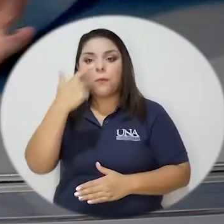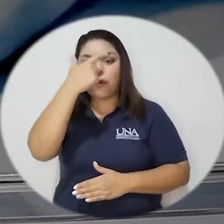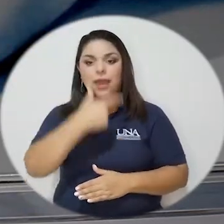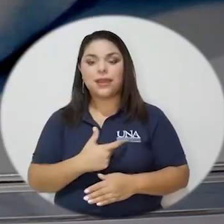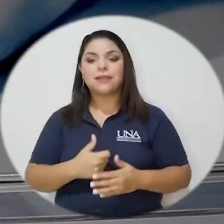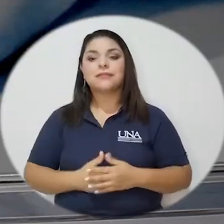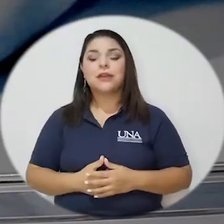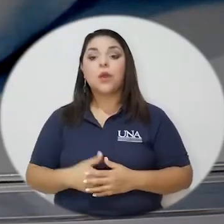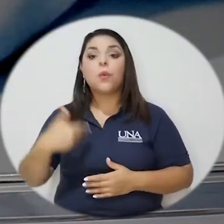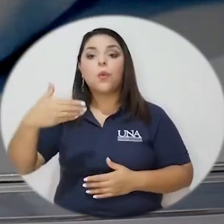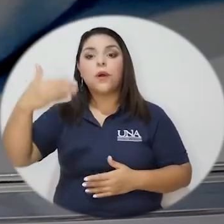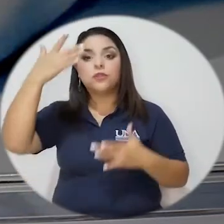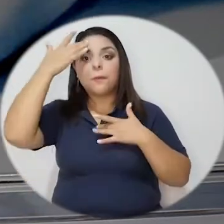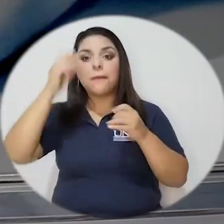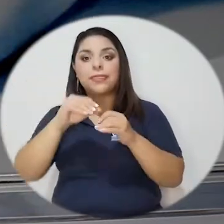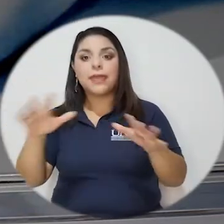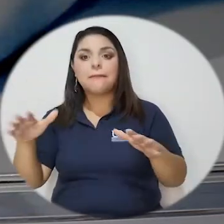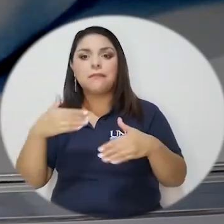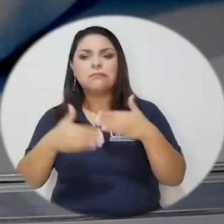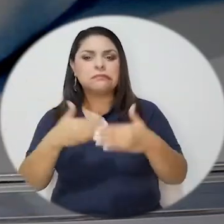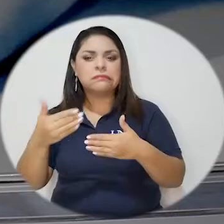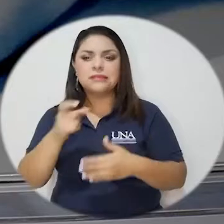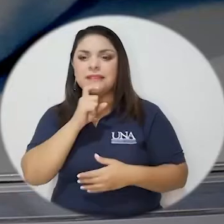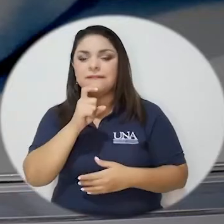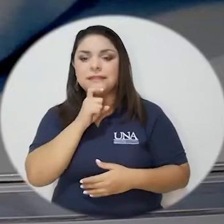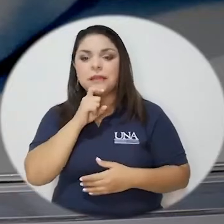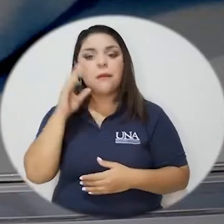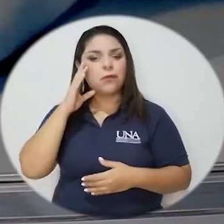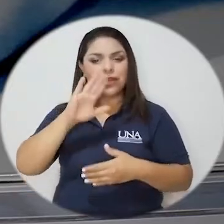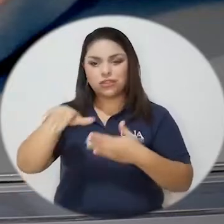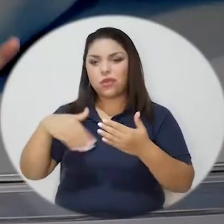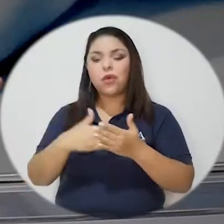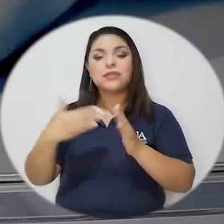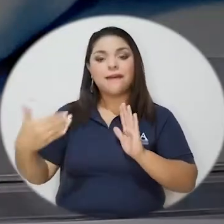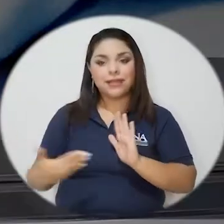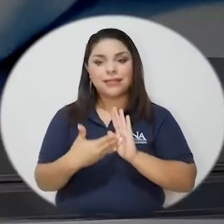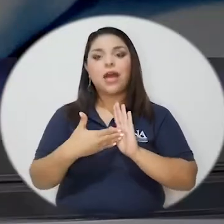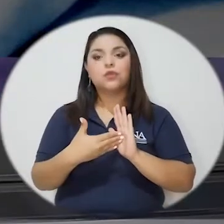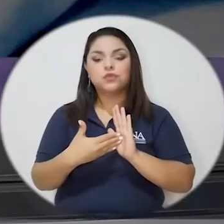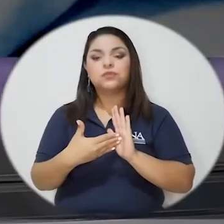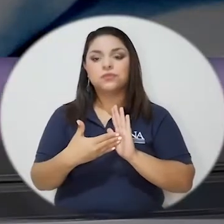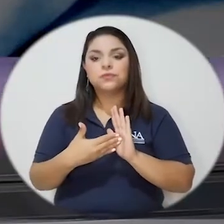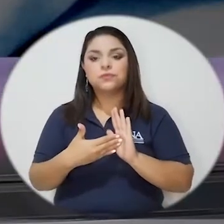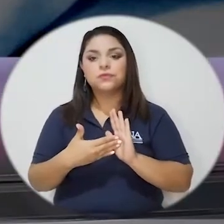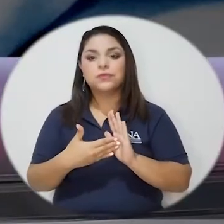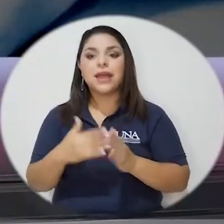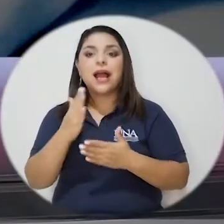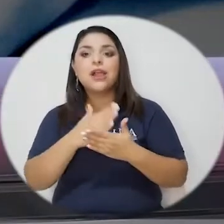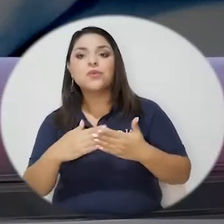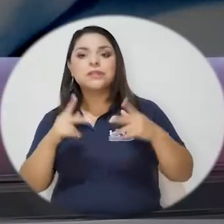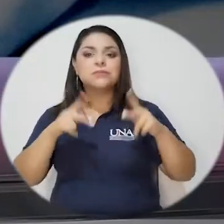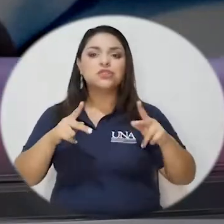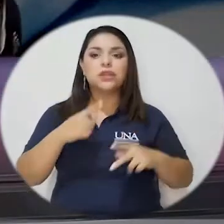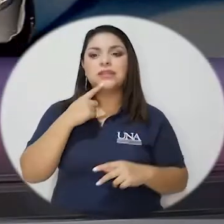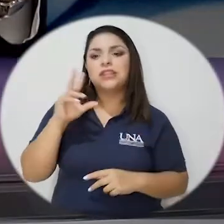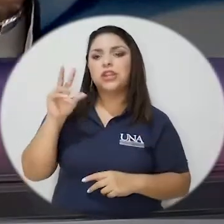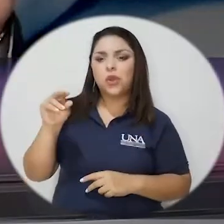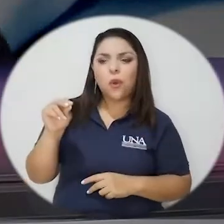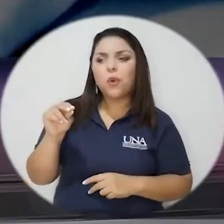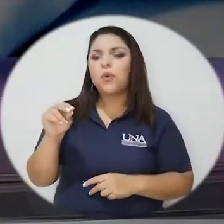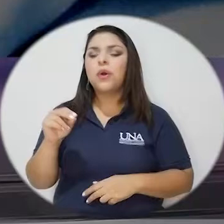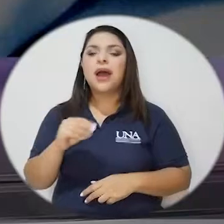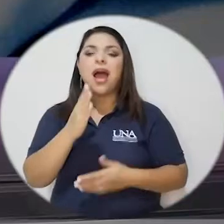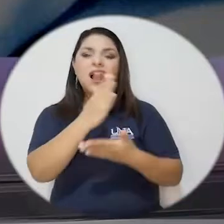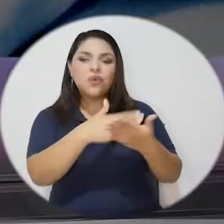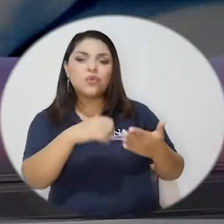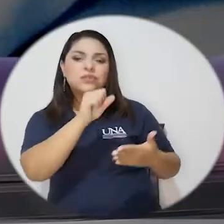sea, cerramos la economía y empezamos a tener impacto en todos los sectores, porque todos nos vimos afectados. Aunque algunas voces ahí dicen que no, que solo un